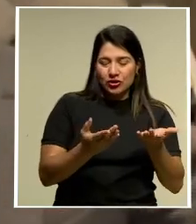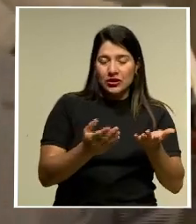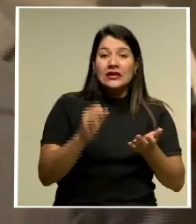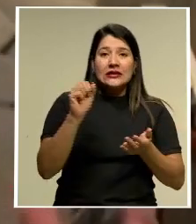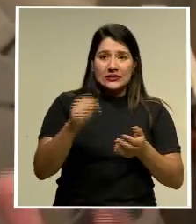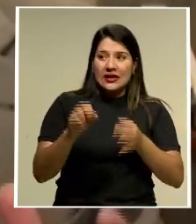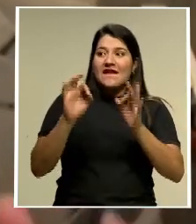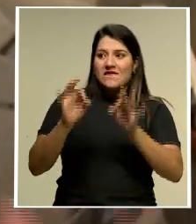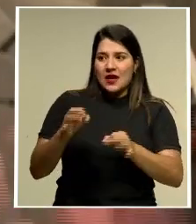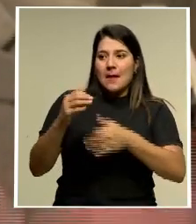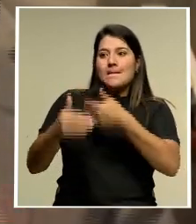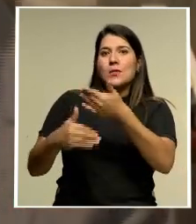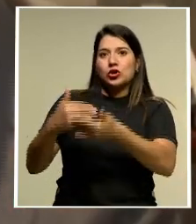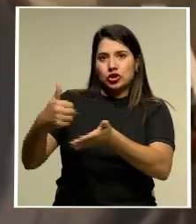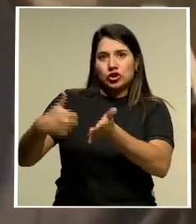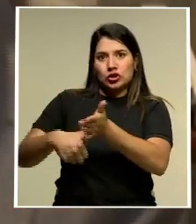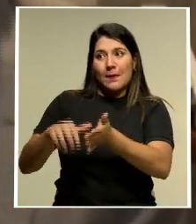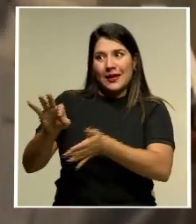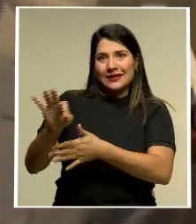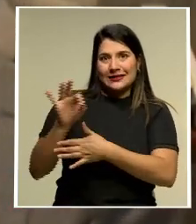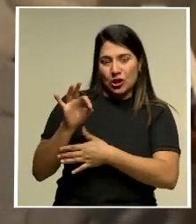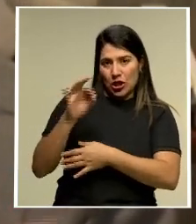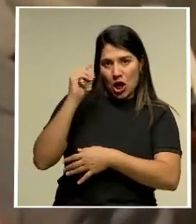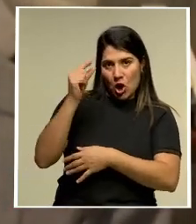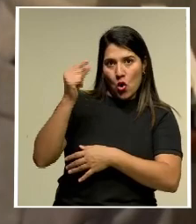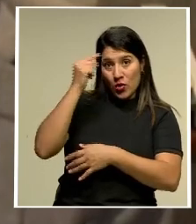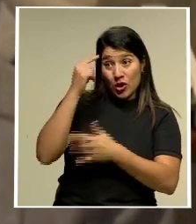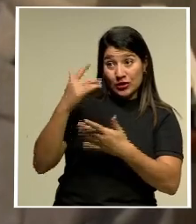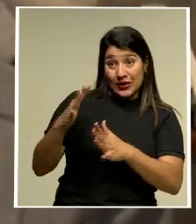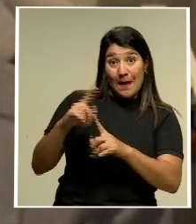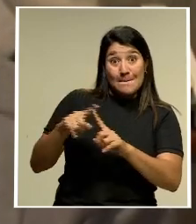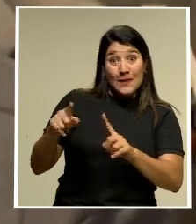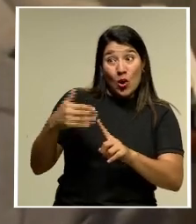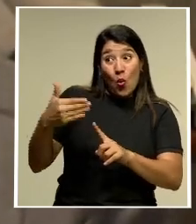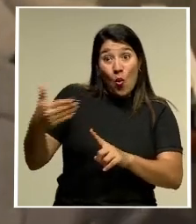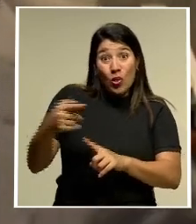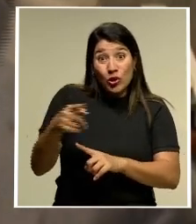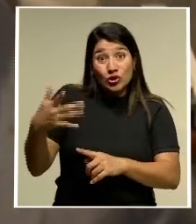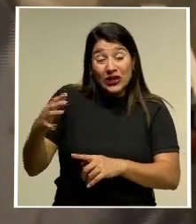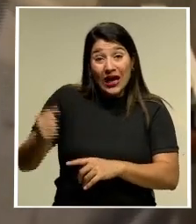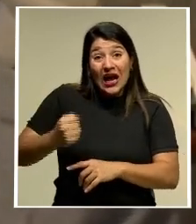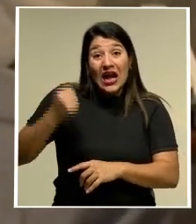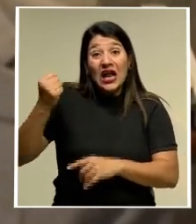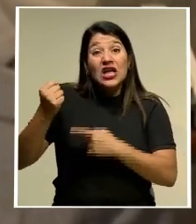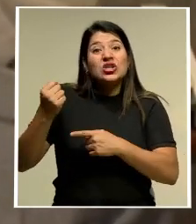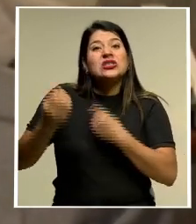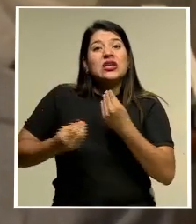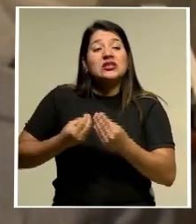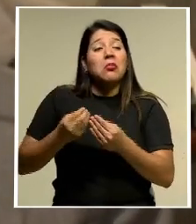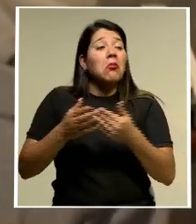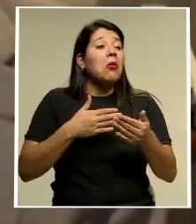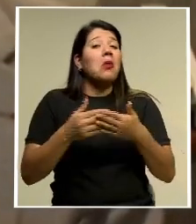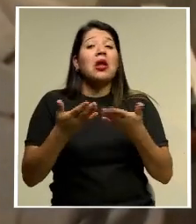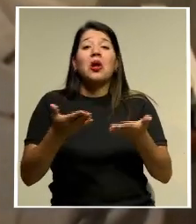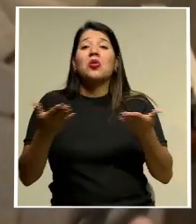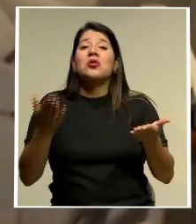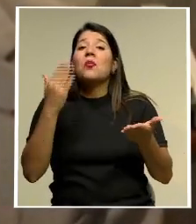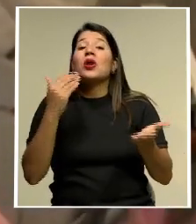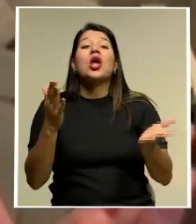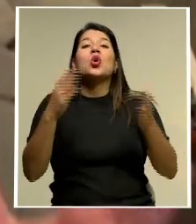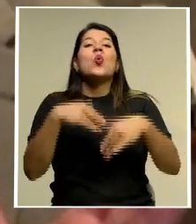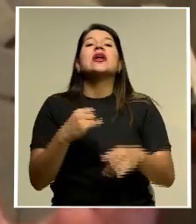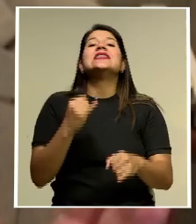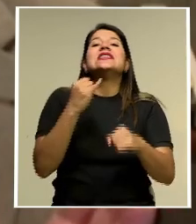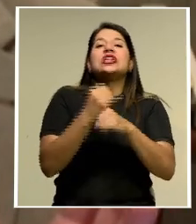se hacían elecciones para elegir a los gobiernos, pero una vez que llegaban los gobiernos al poder, podían hacer lo que les daba la gana porque no había instituciones de Estado de Derecho